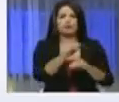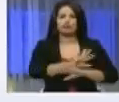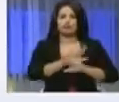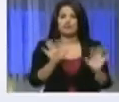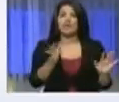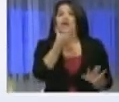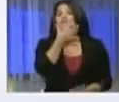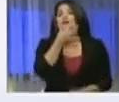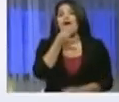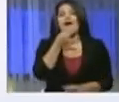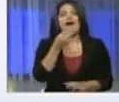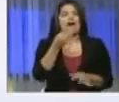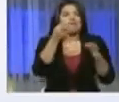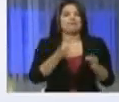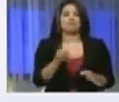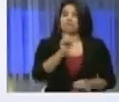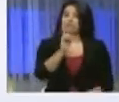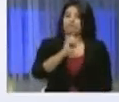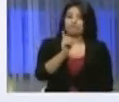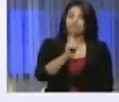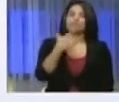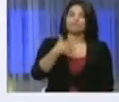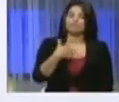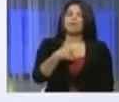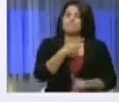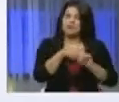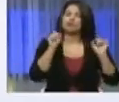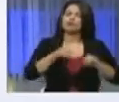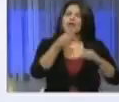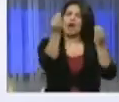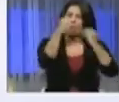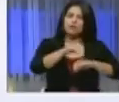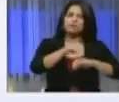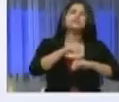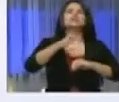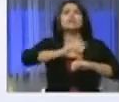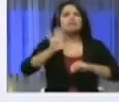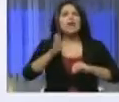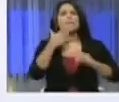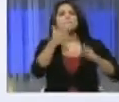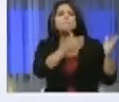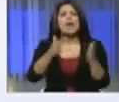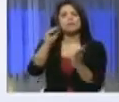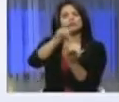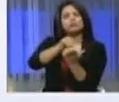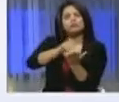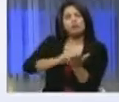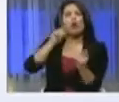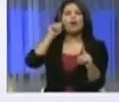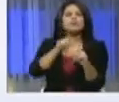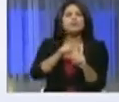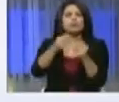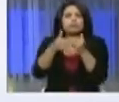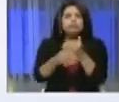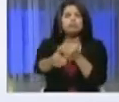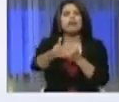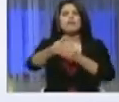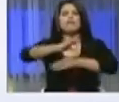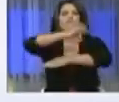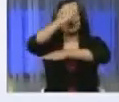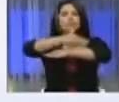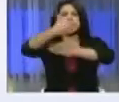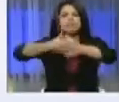cierto es que vamos enrumbados en la construcción de una nueva frontera, una frontera de paz que es